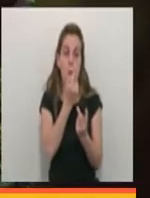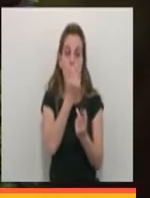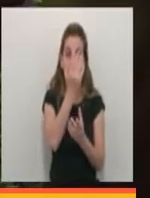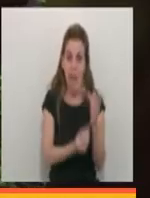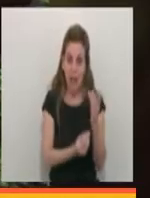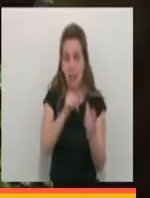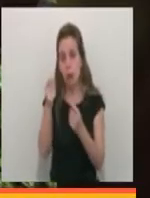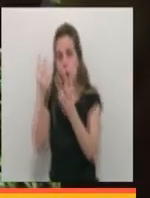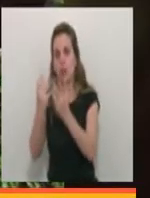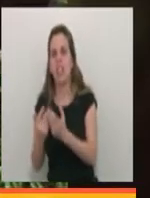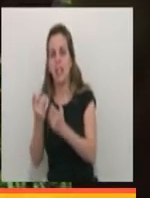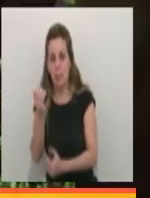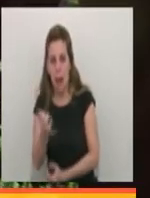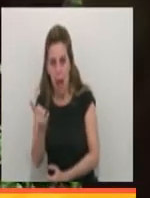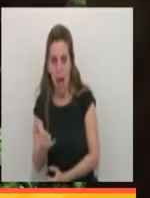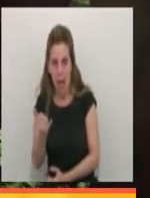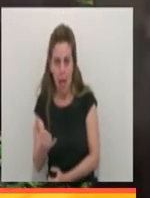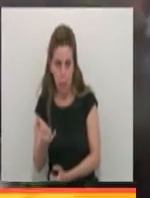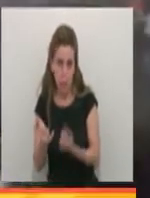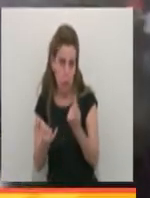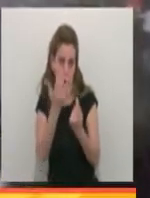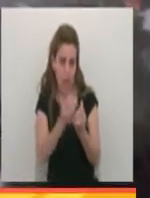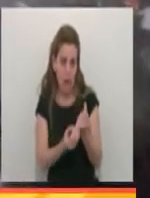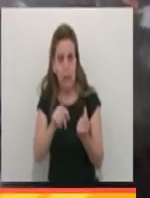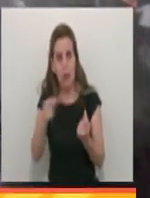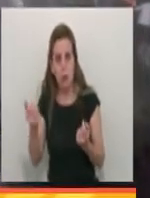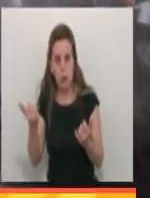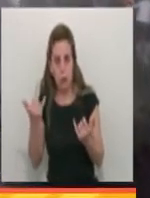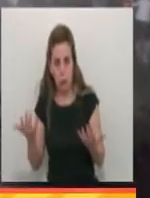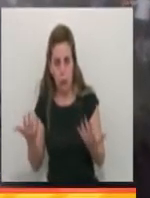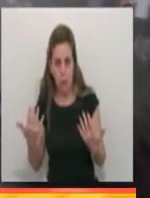Si ha habido alguna falla eléctrica,